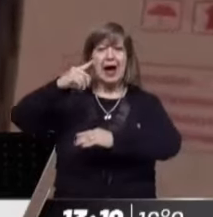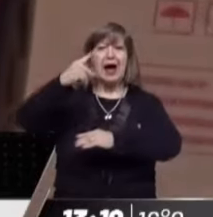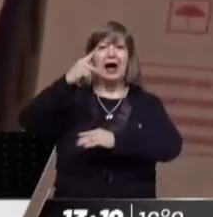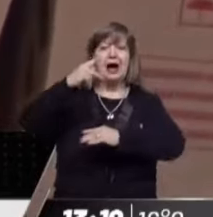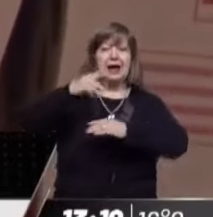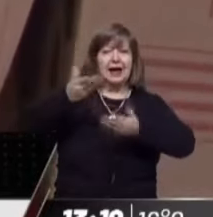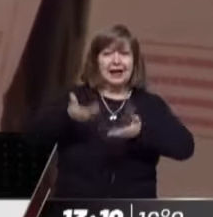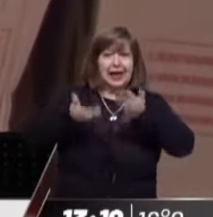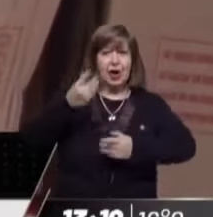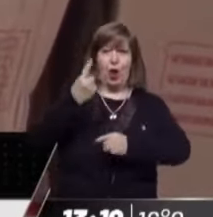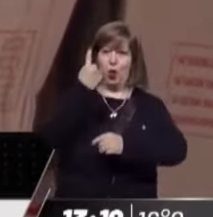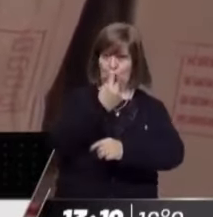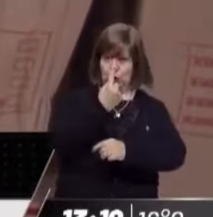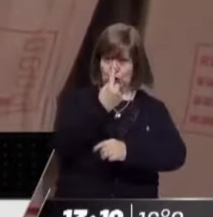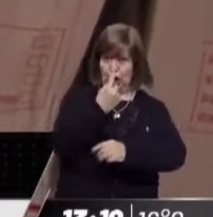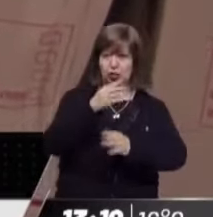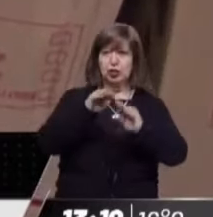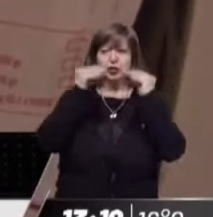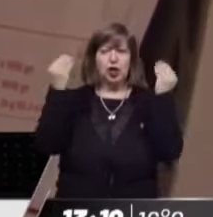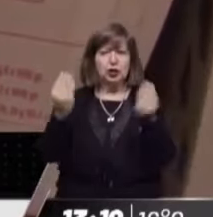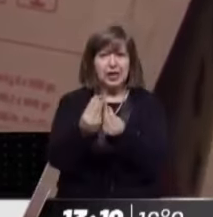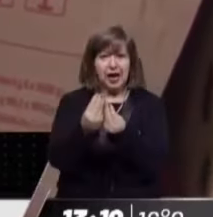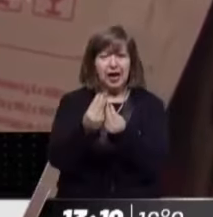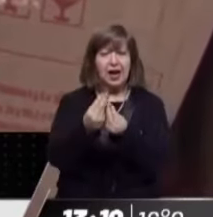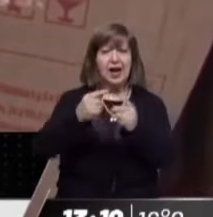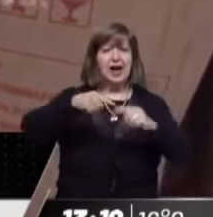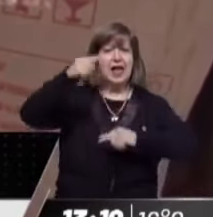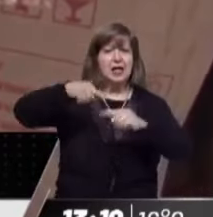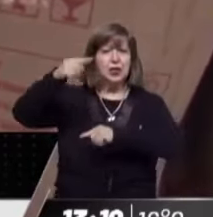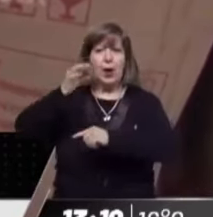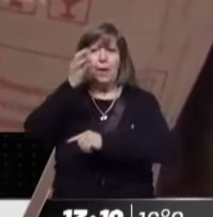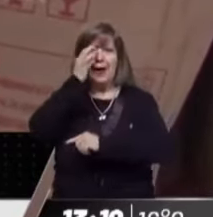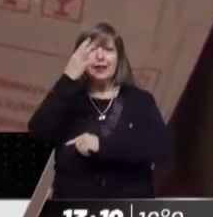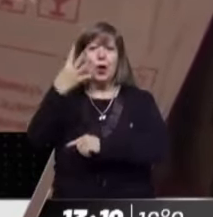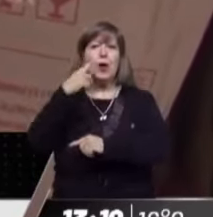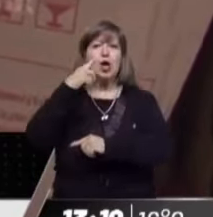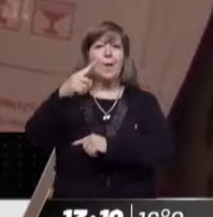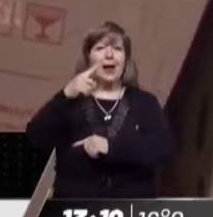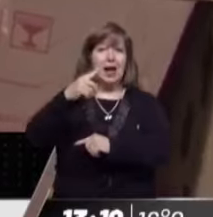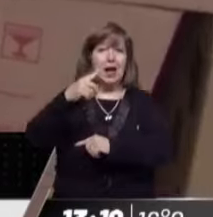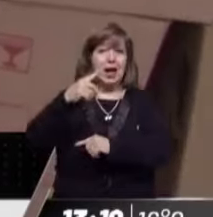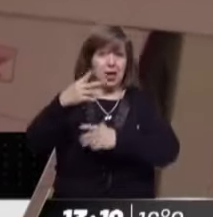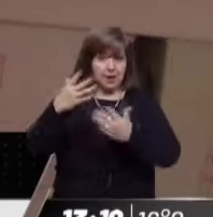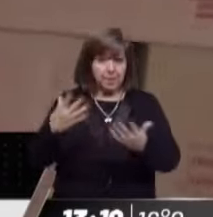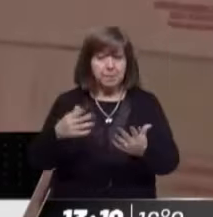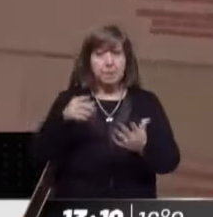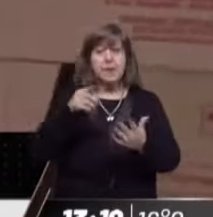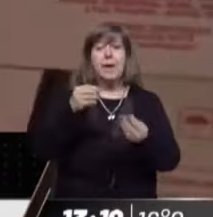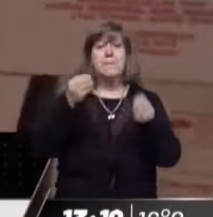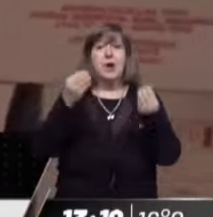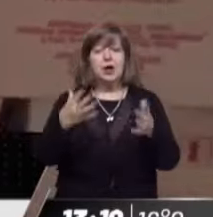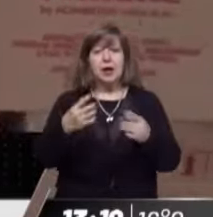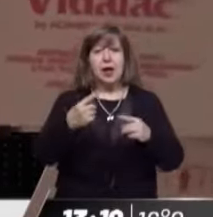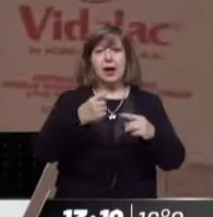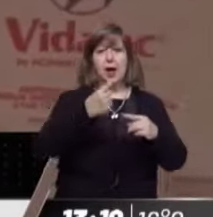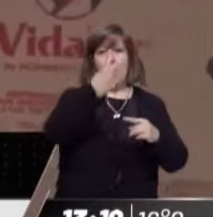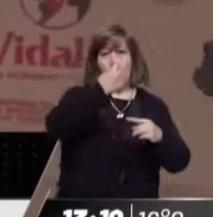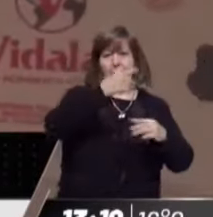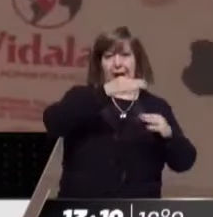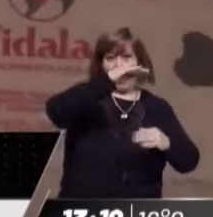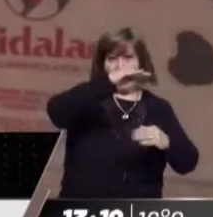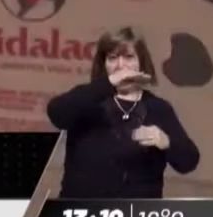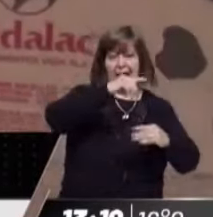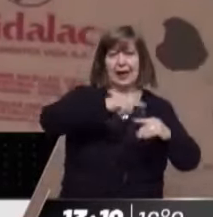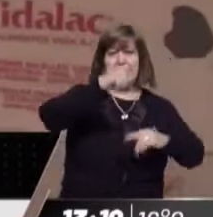má de 24000 l van a surgir de lo que ha llegado acá porque cada 1 kil